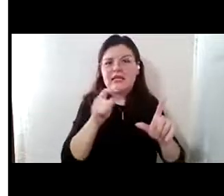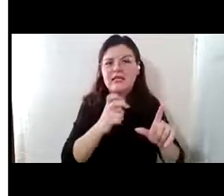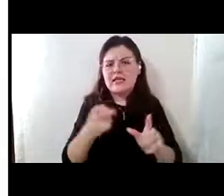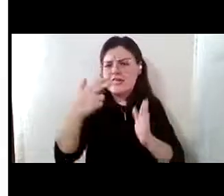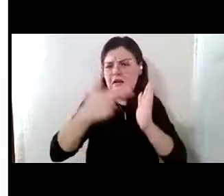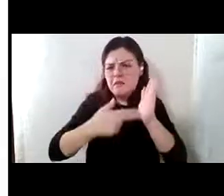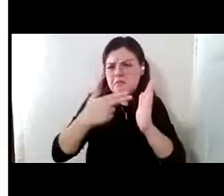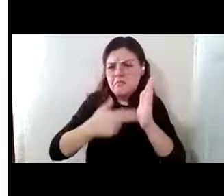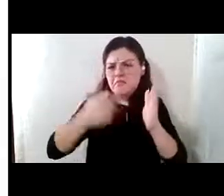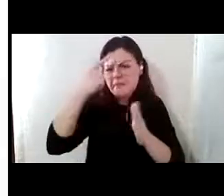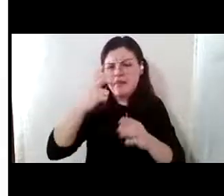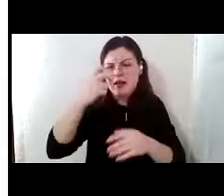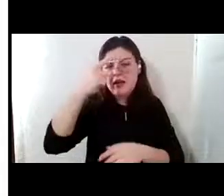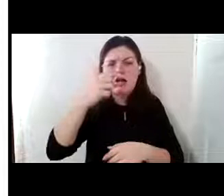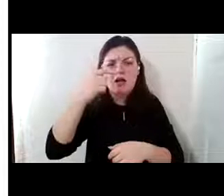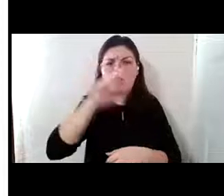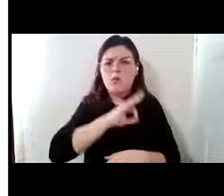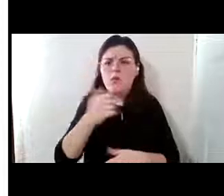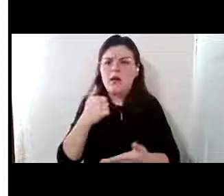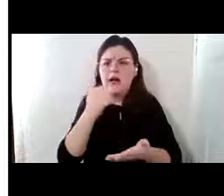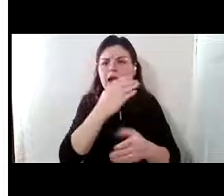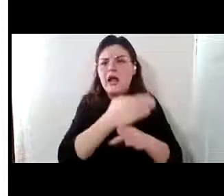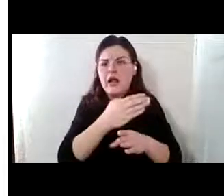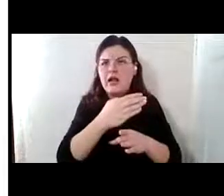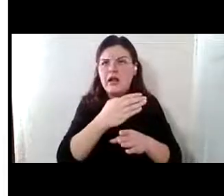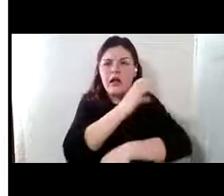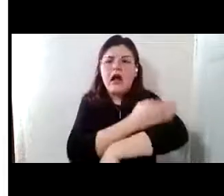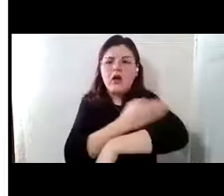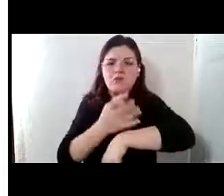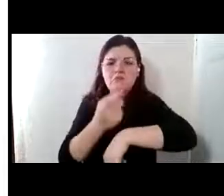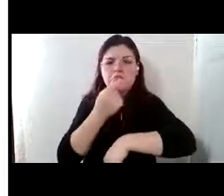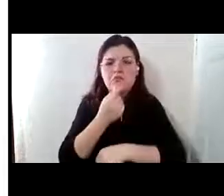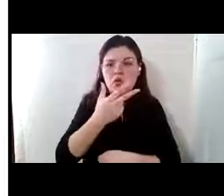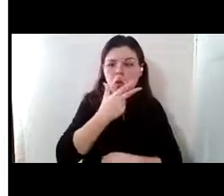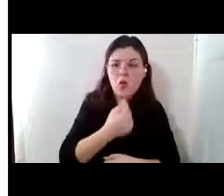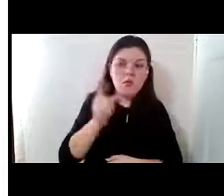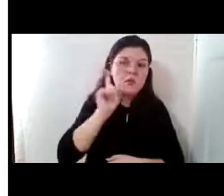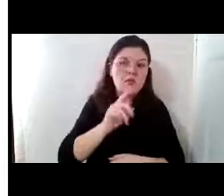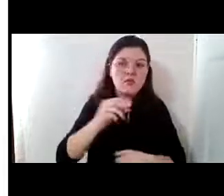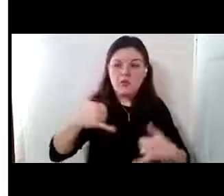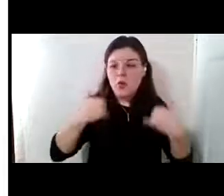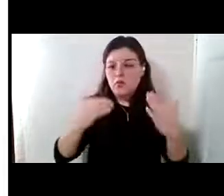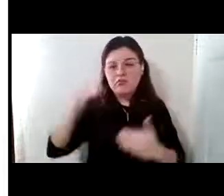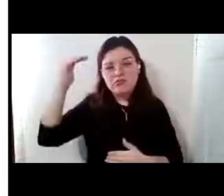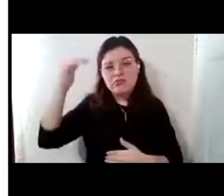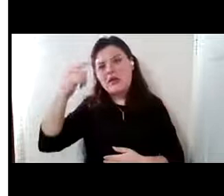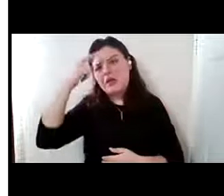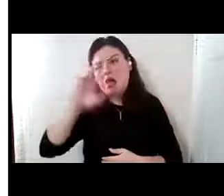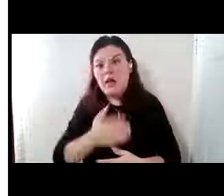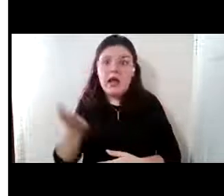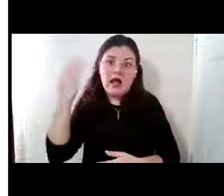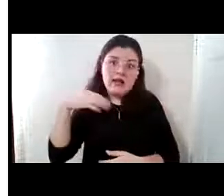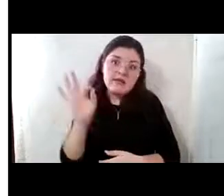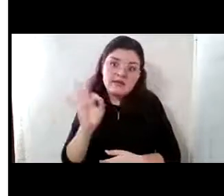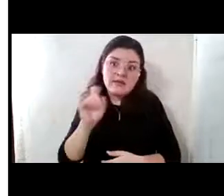para acompañar a niños y niñas y adolescentes que tal vez han sido abusados sexualmente o tal vez también